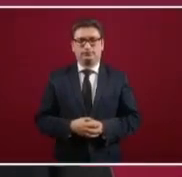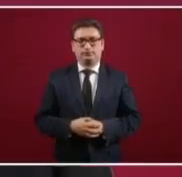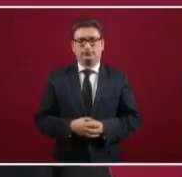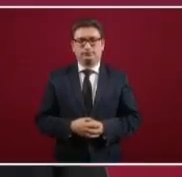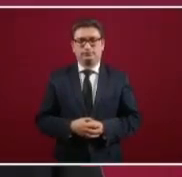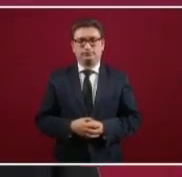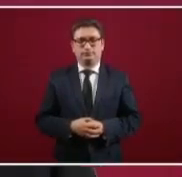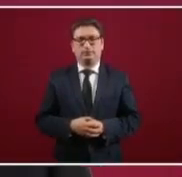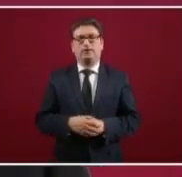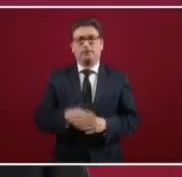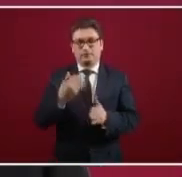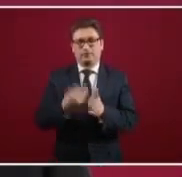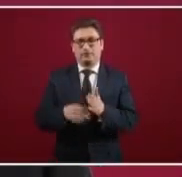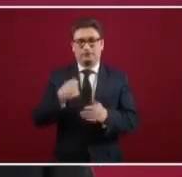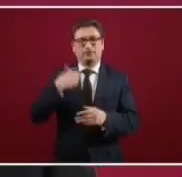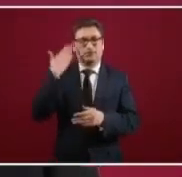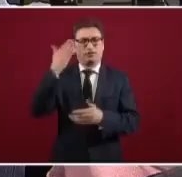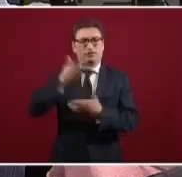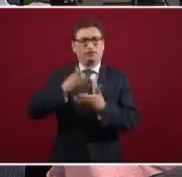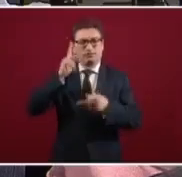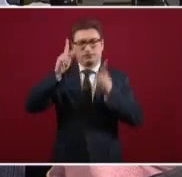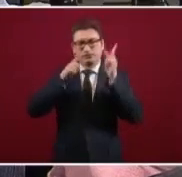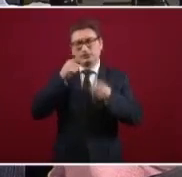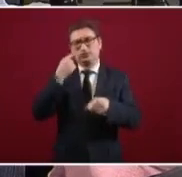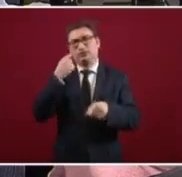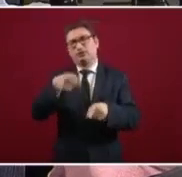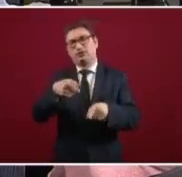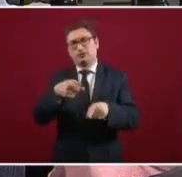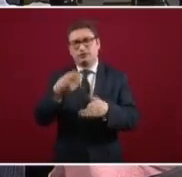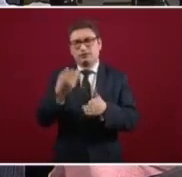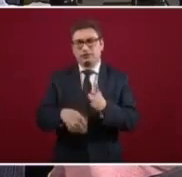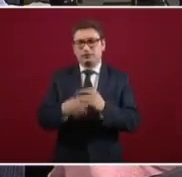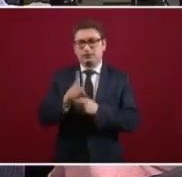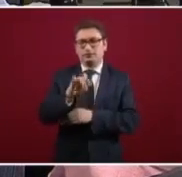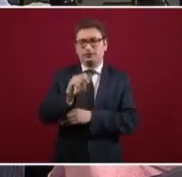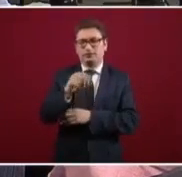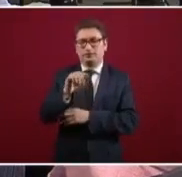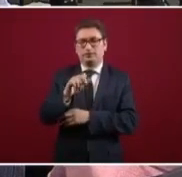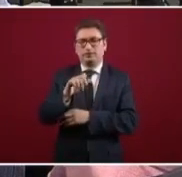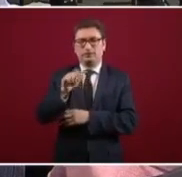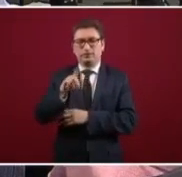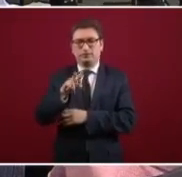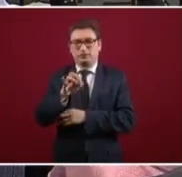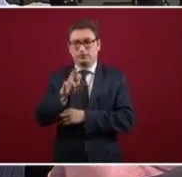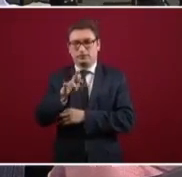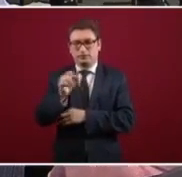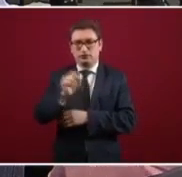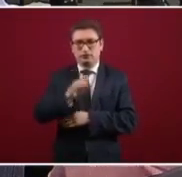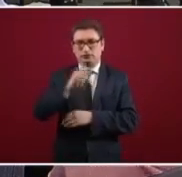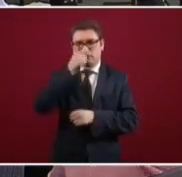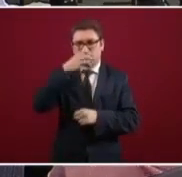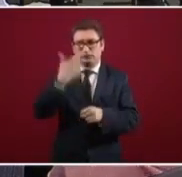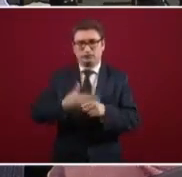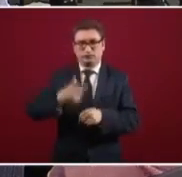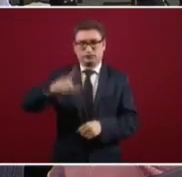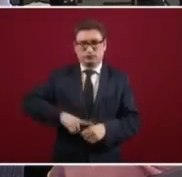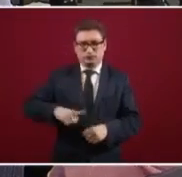se quedaron ahora que estuve ya diana álvarez subsecretaria de gobernación